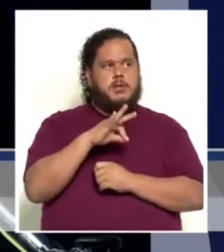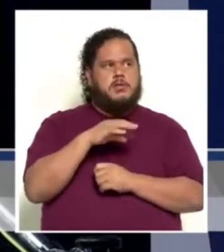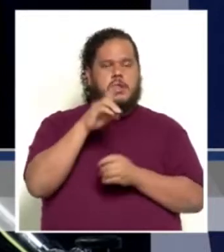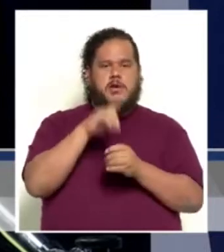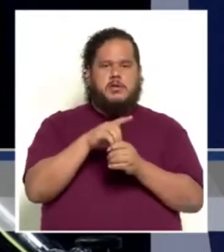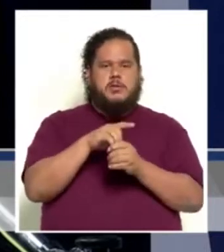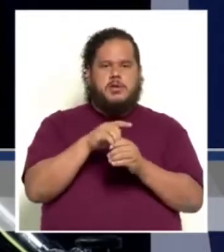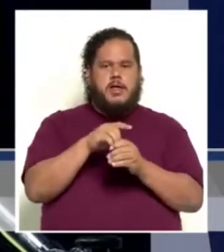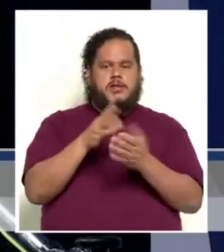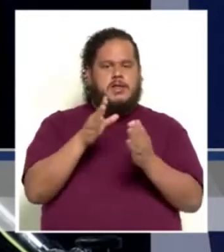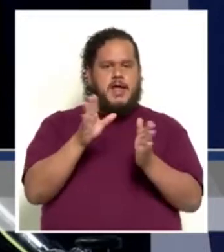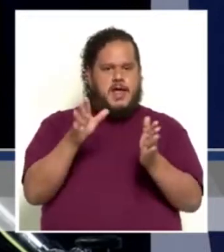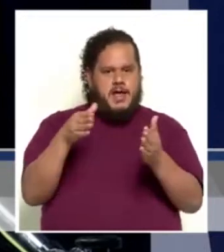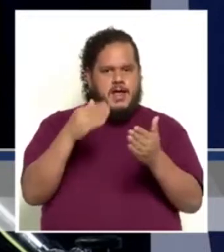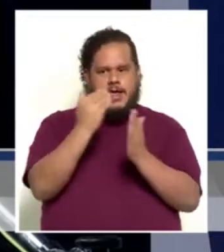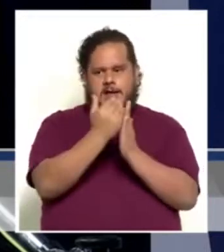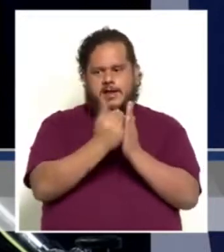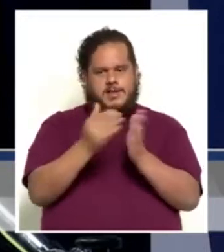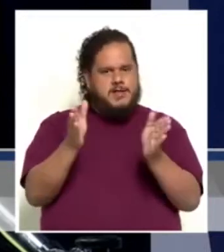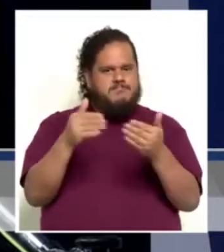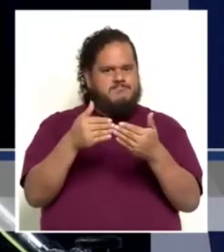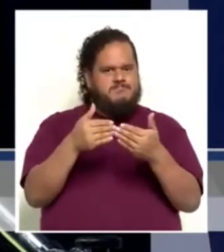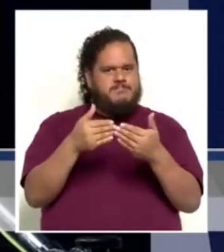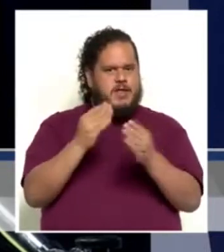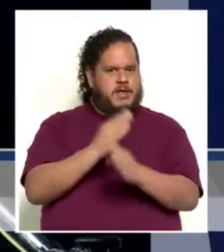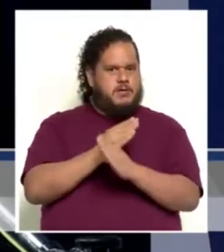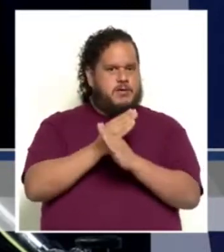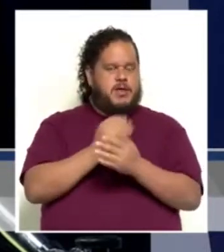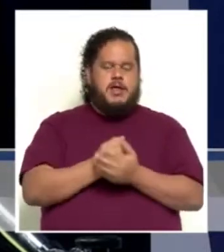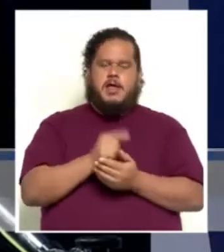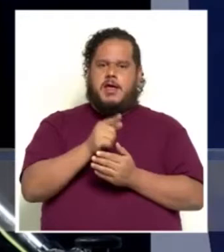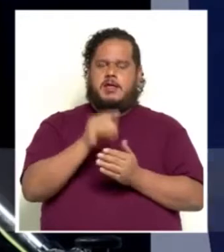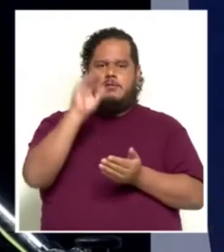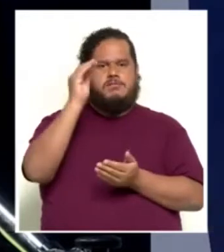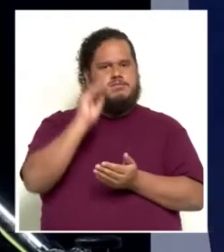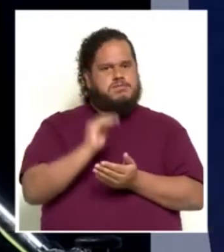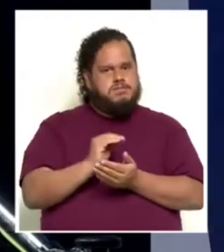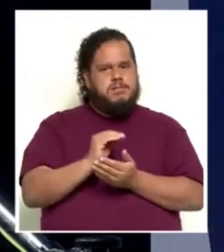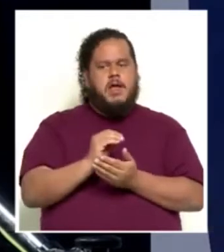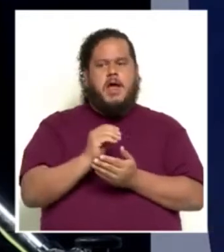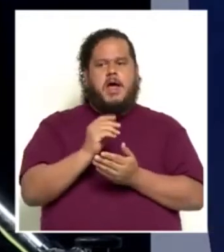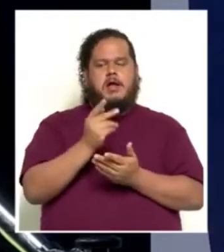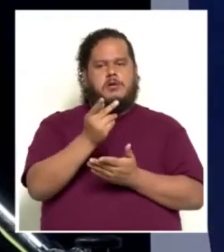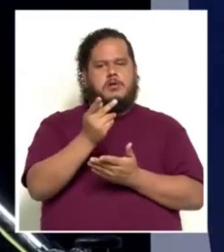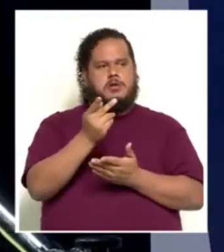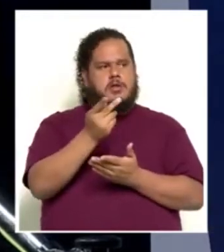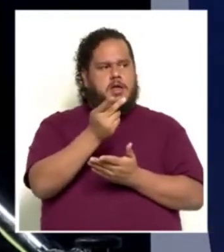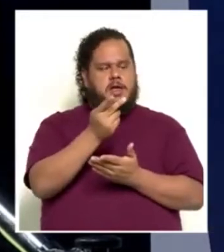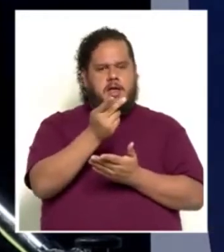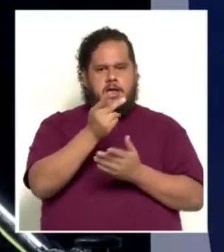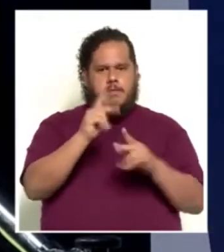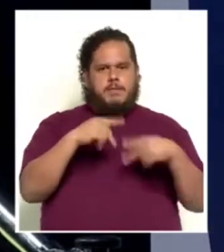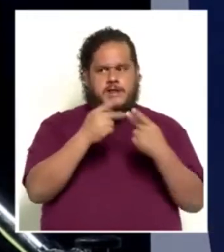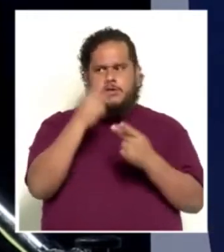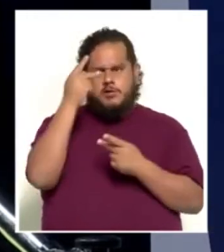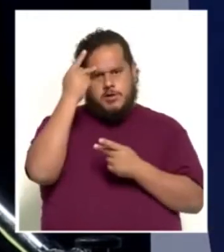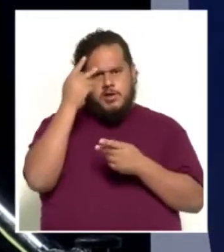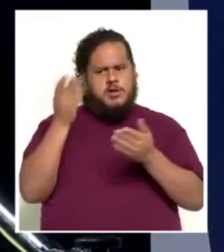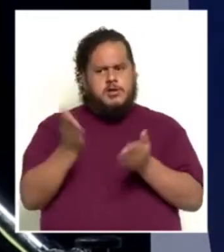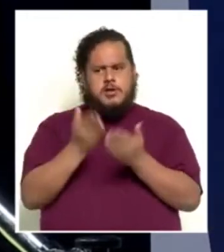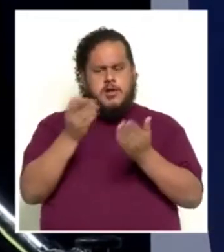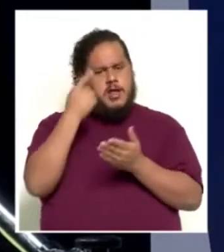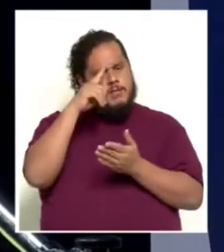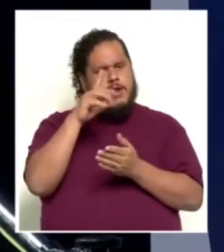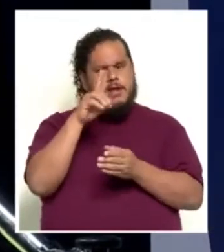listas cerradas y bloqueadas. Eso disminuye tremendamente a los partidos políticos en los incentivos para que las